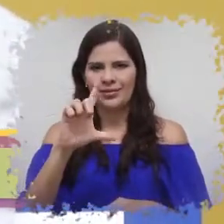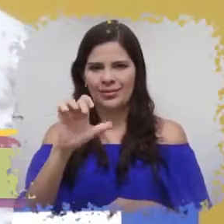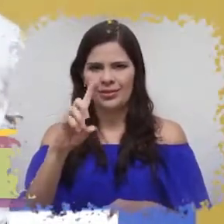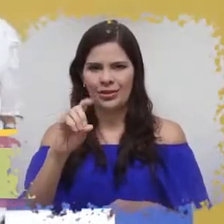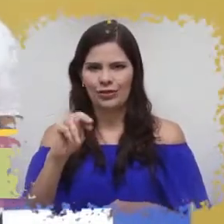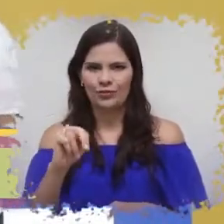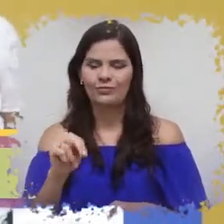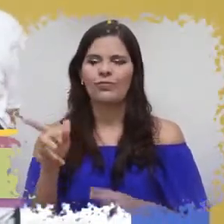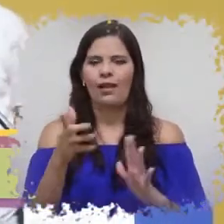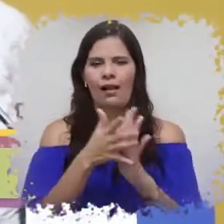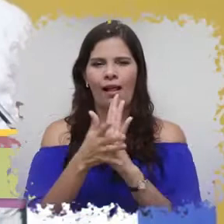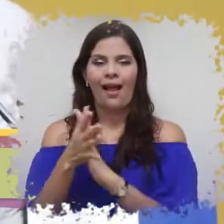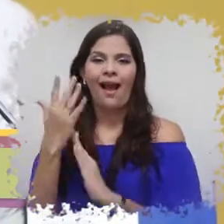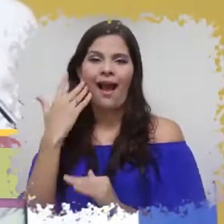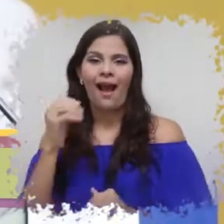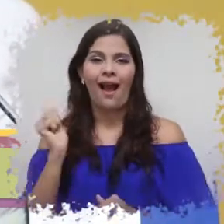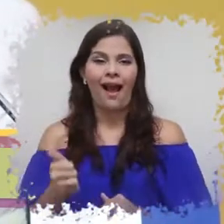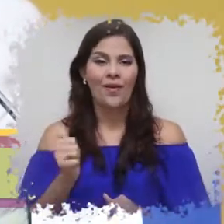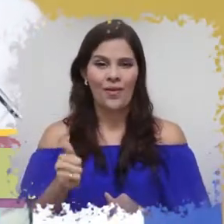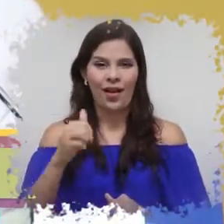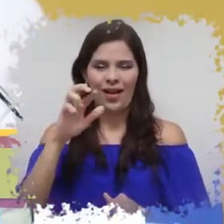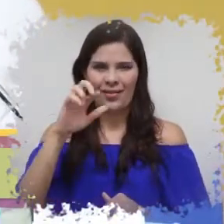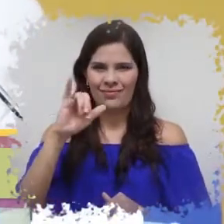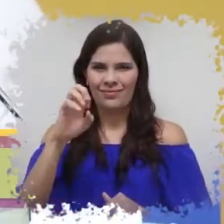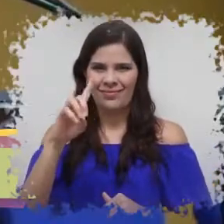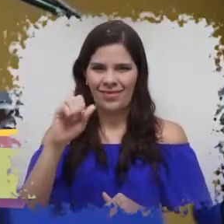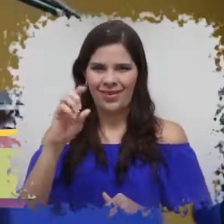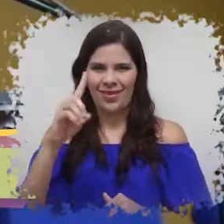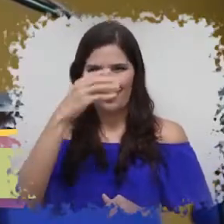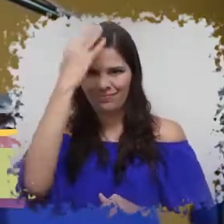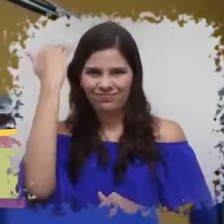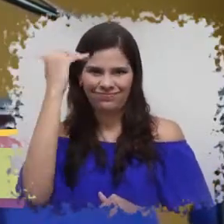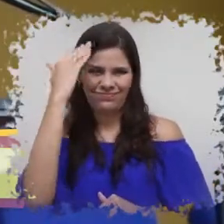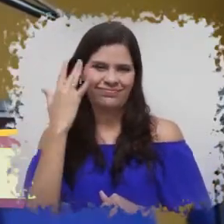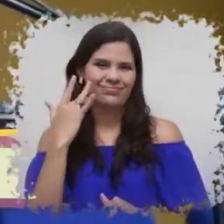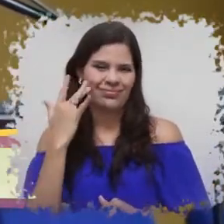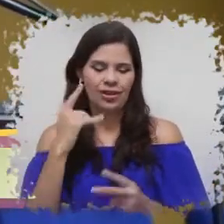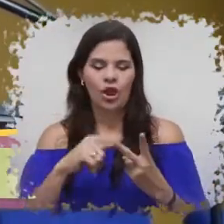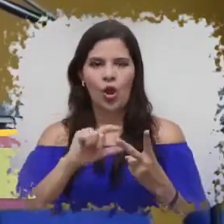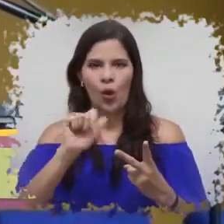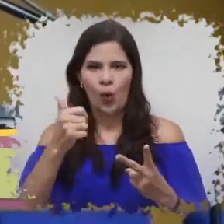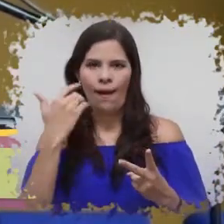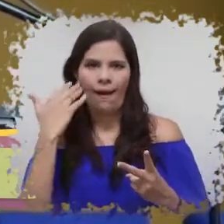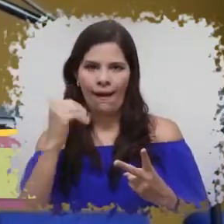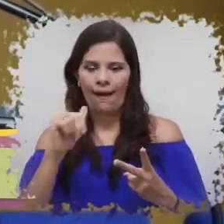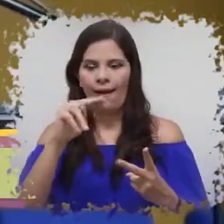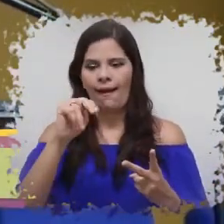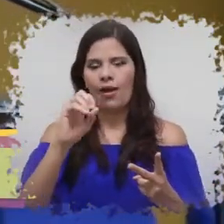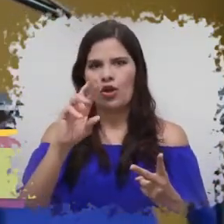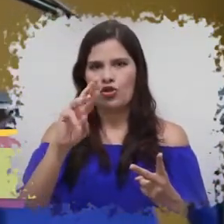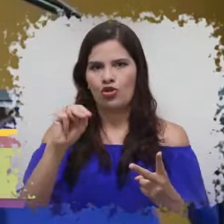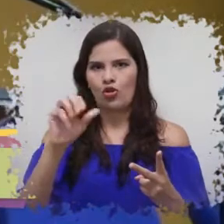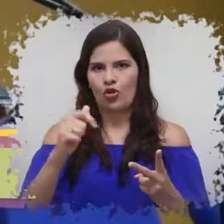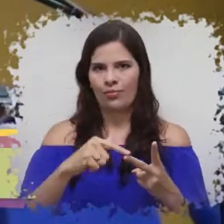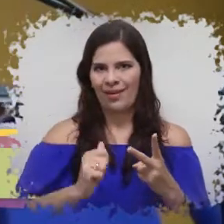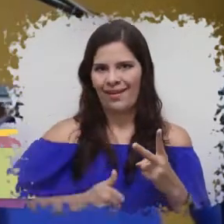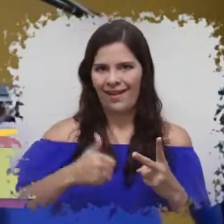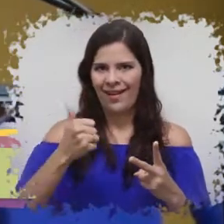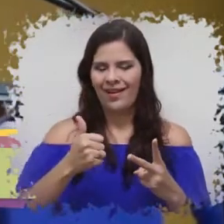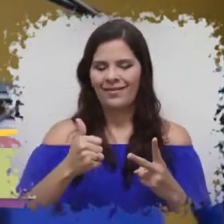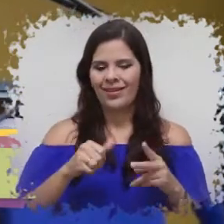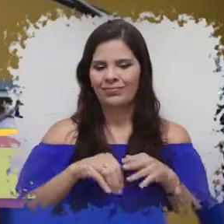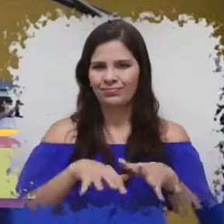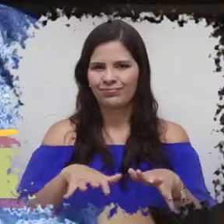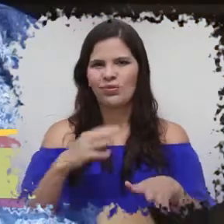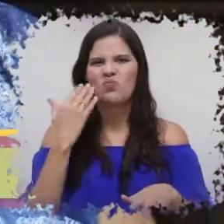para que la abogada Piedad Córdoba, ex senadora y líder política, y la licenciada Norma Vera Salazar, presidenta de la Red de Mujeres del